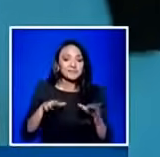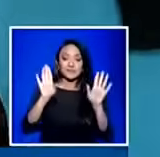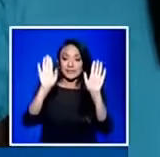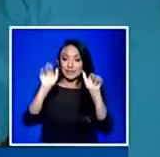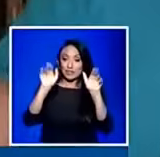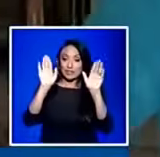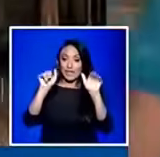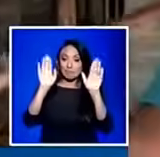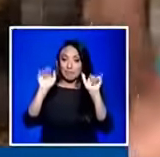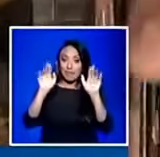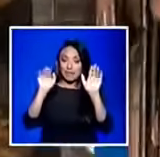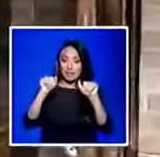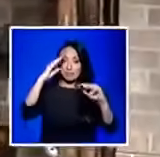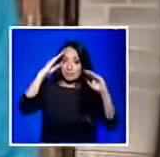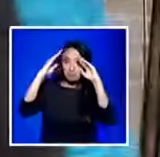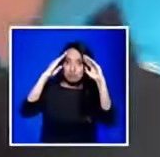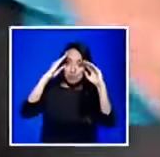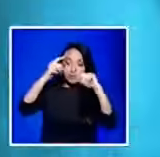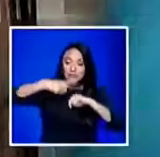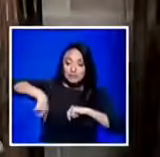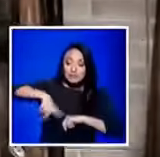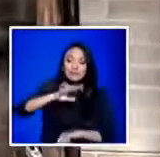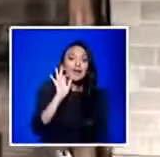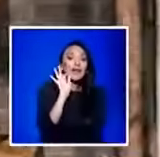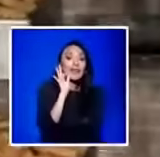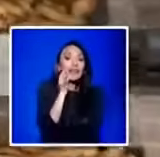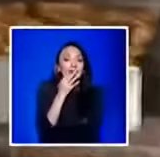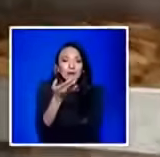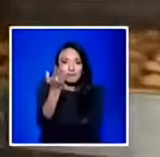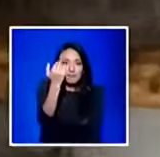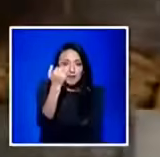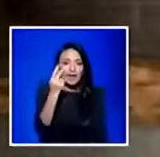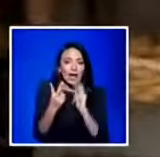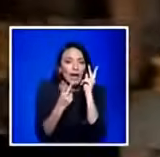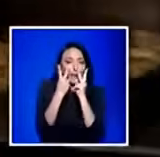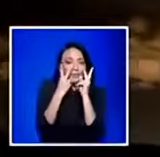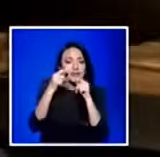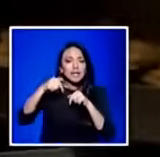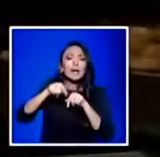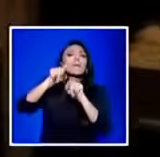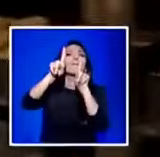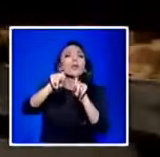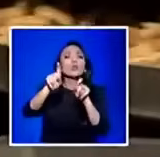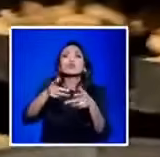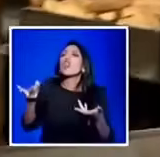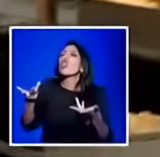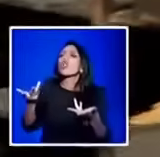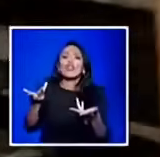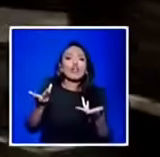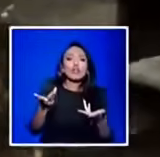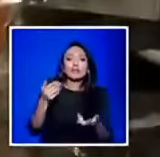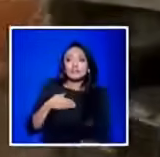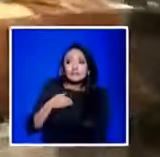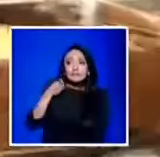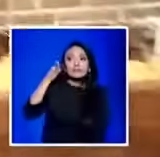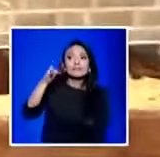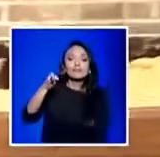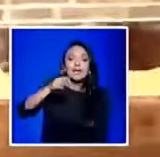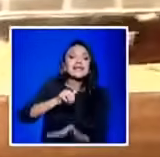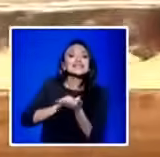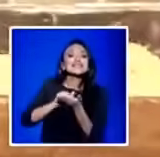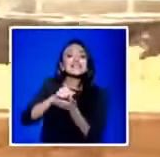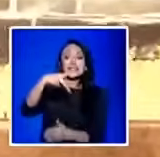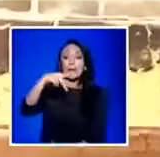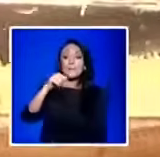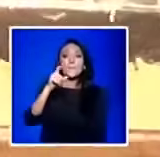despedimos con esos deliciosos bizcochitos de Cayambe. Vengan y visiten acá, pregunten Bizcocho San Pedro directamente, los